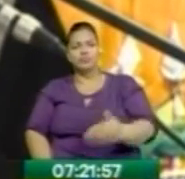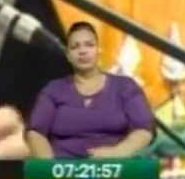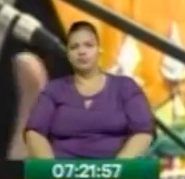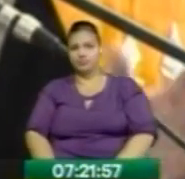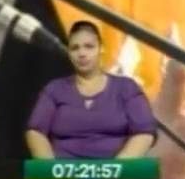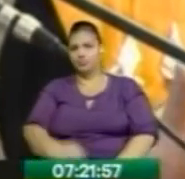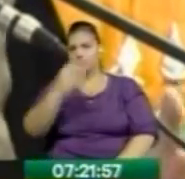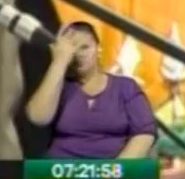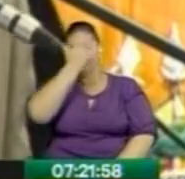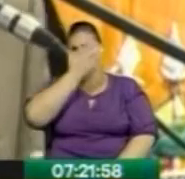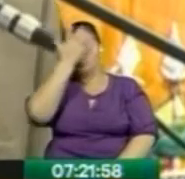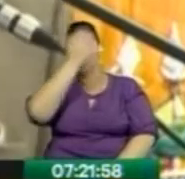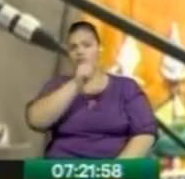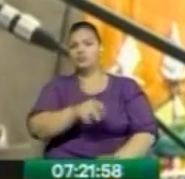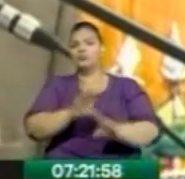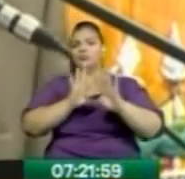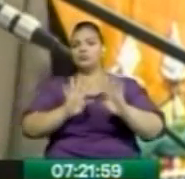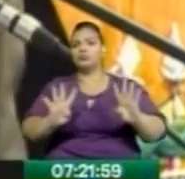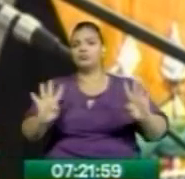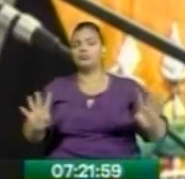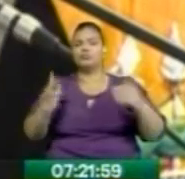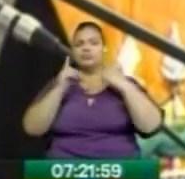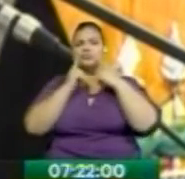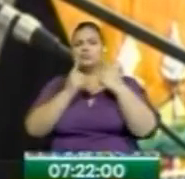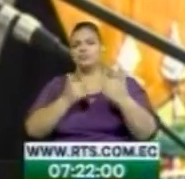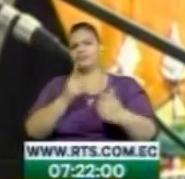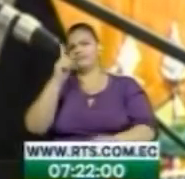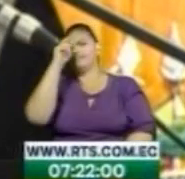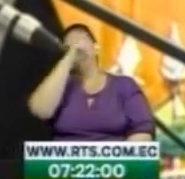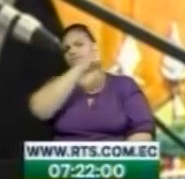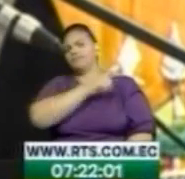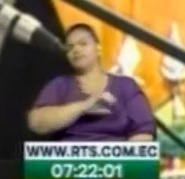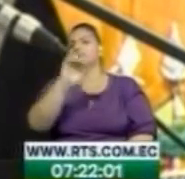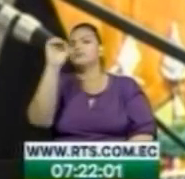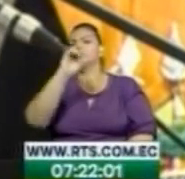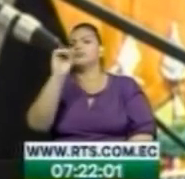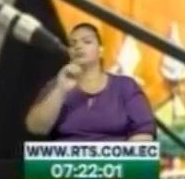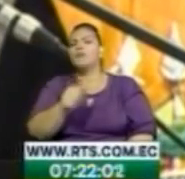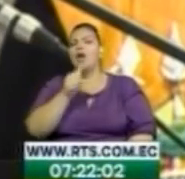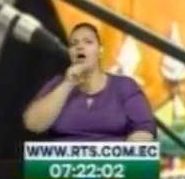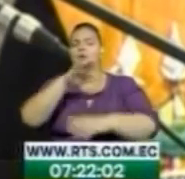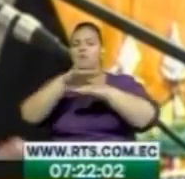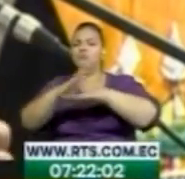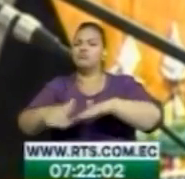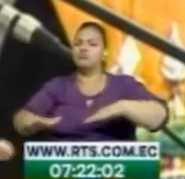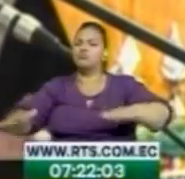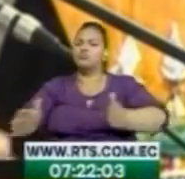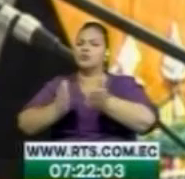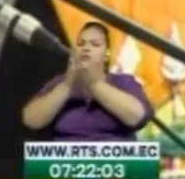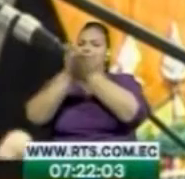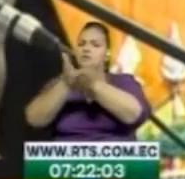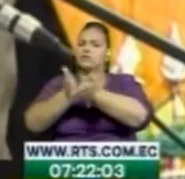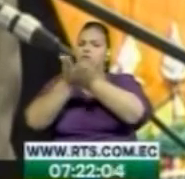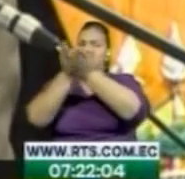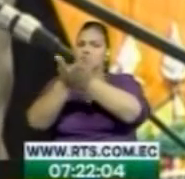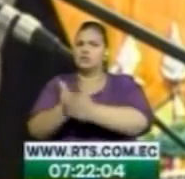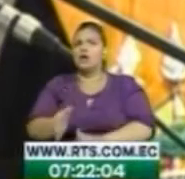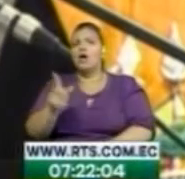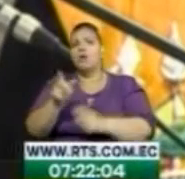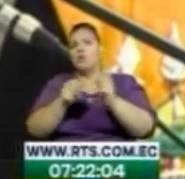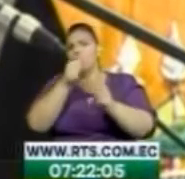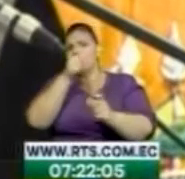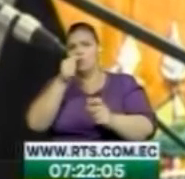o la pesca ilegal para nuestro mar territorial, o la influencia geopolítica que existe de otros actores